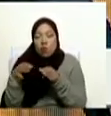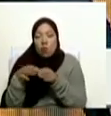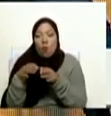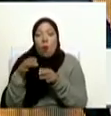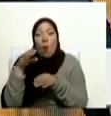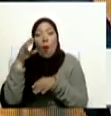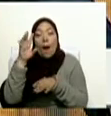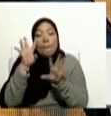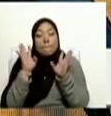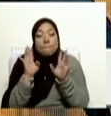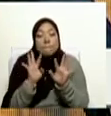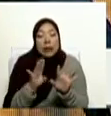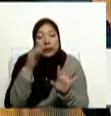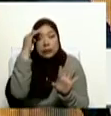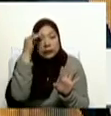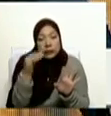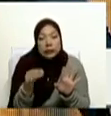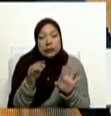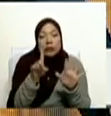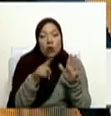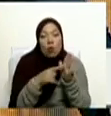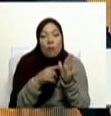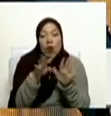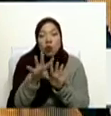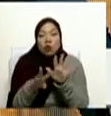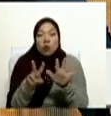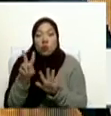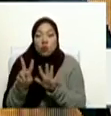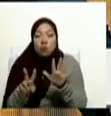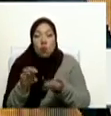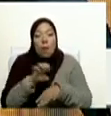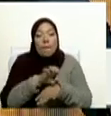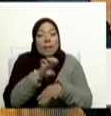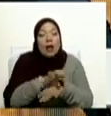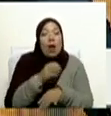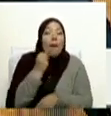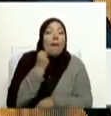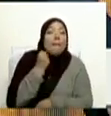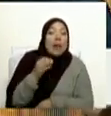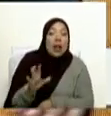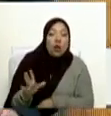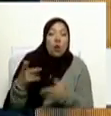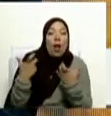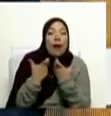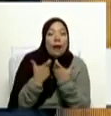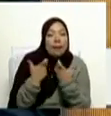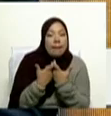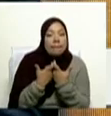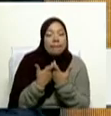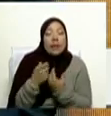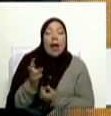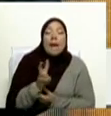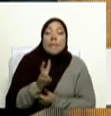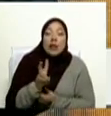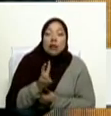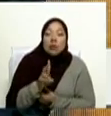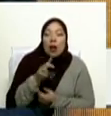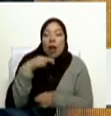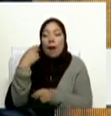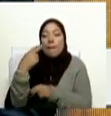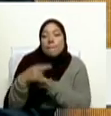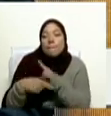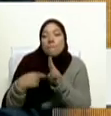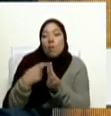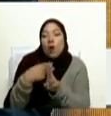tras las derrotas en bomboná y pichincha y la consolidación del dominio patriota en Colombia Puerto cabello representaba pese a